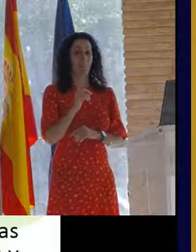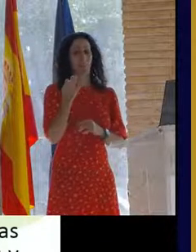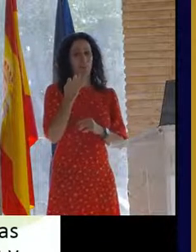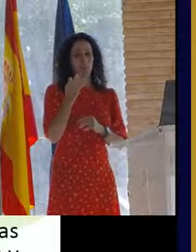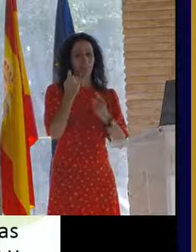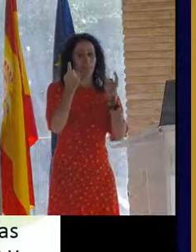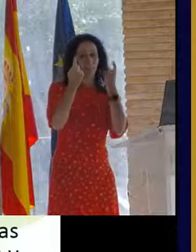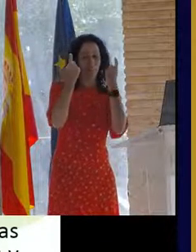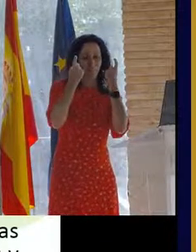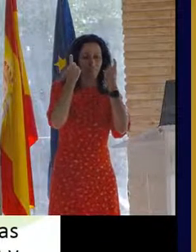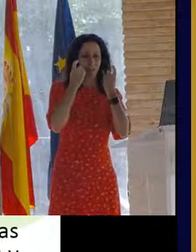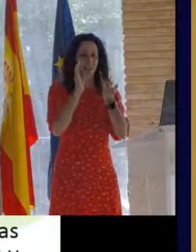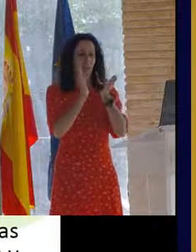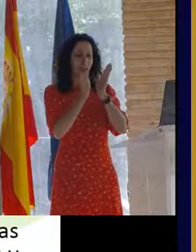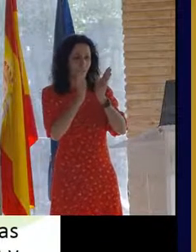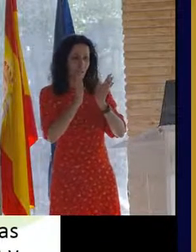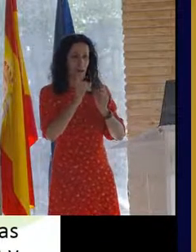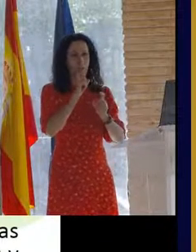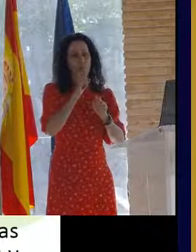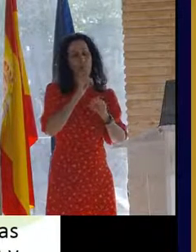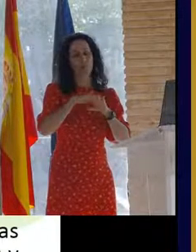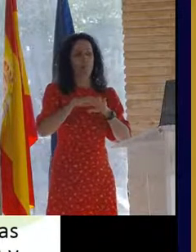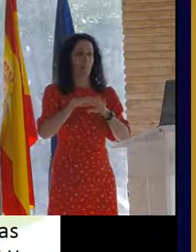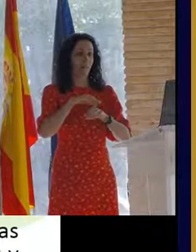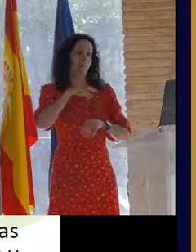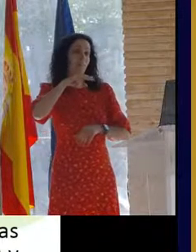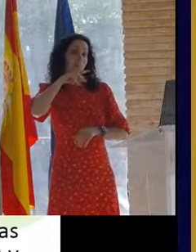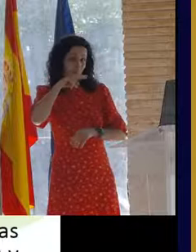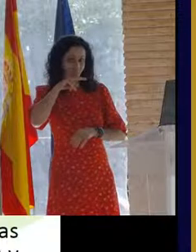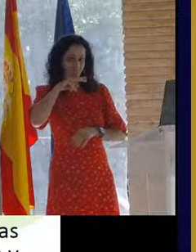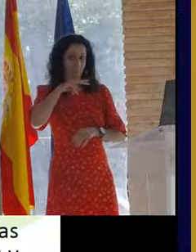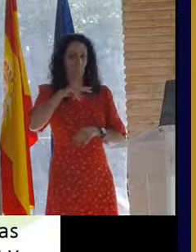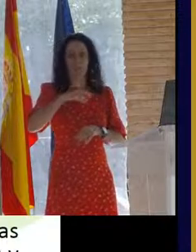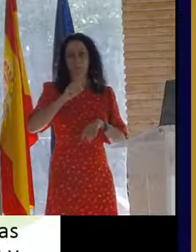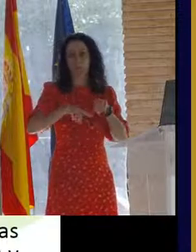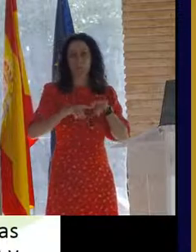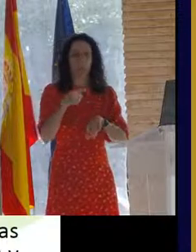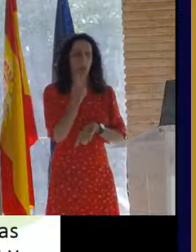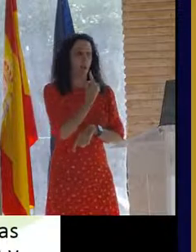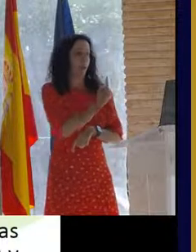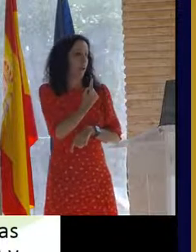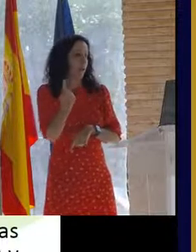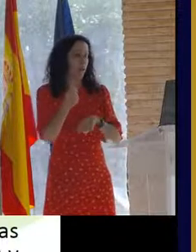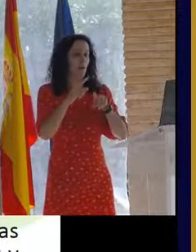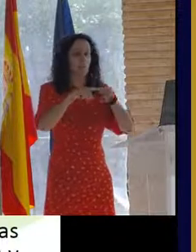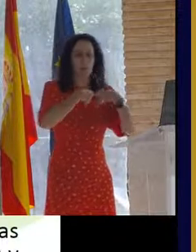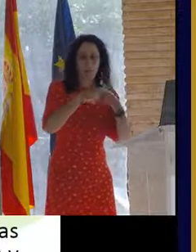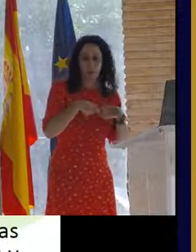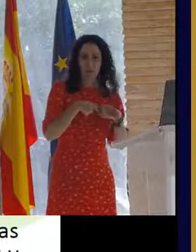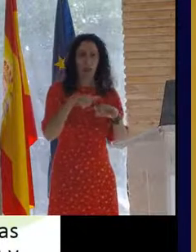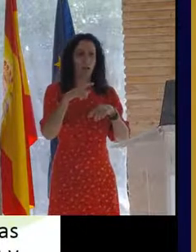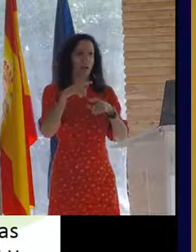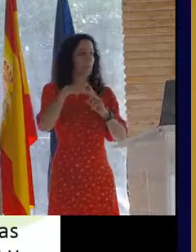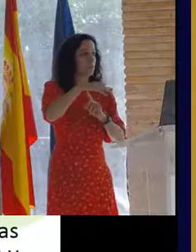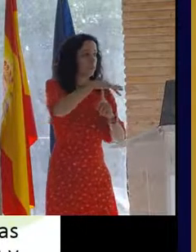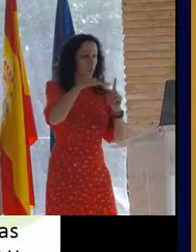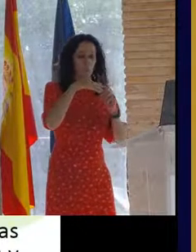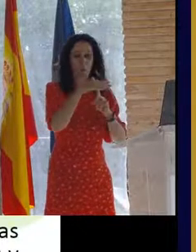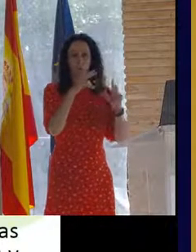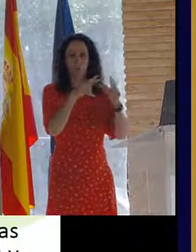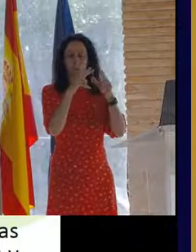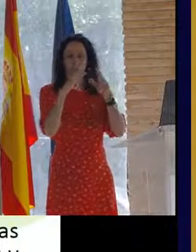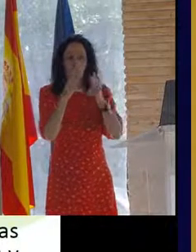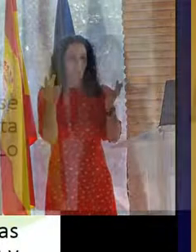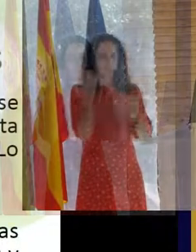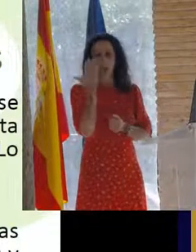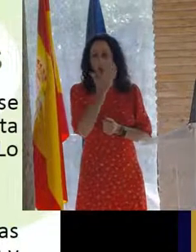cuerdas vocales ni ninguna parte del aparato fonador lo único que depende de la formación que hayas tenido o puede ser que